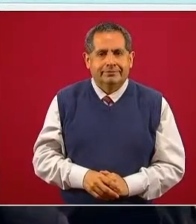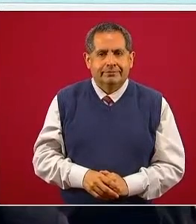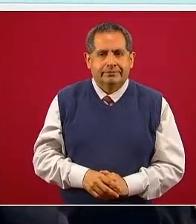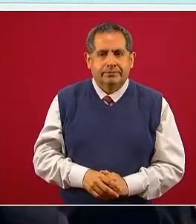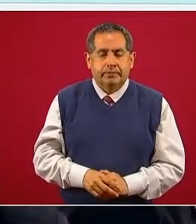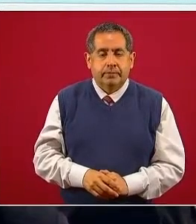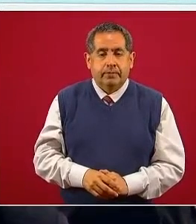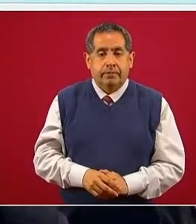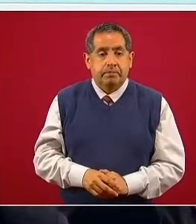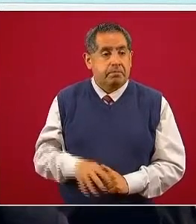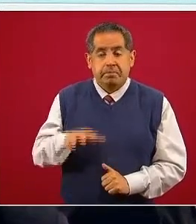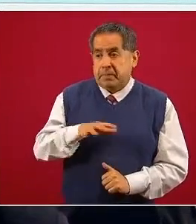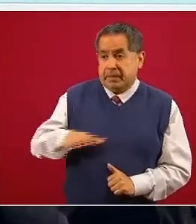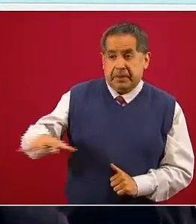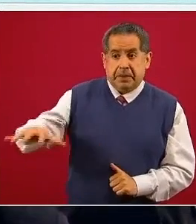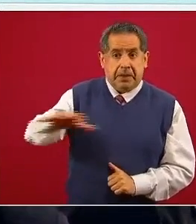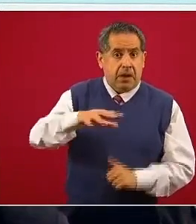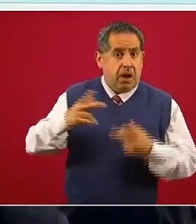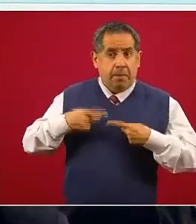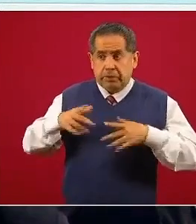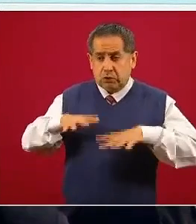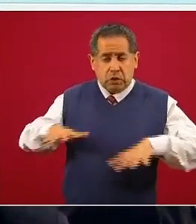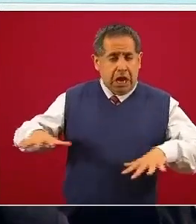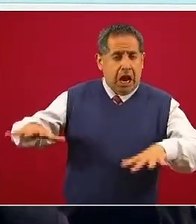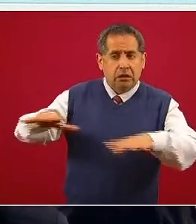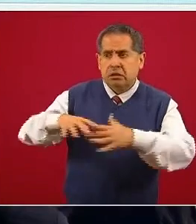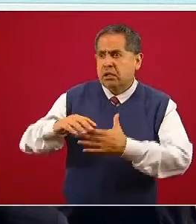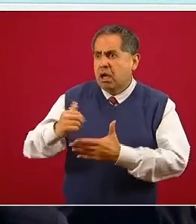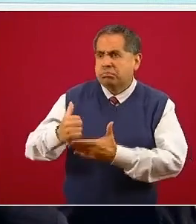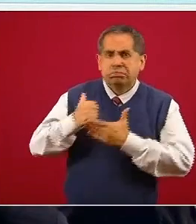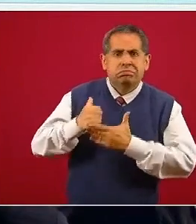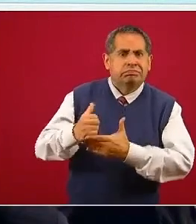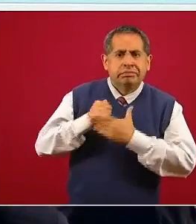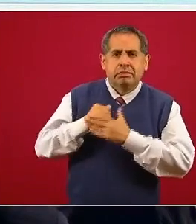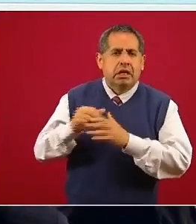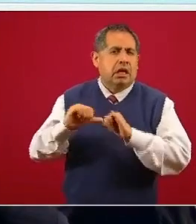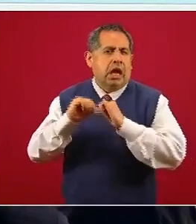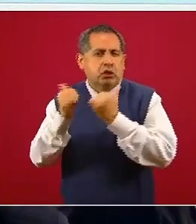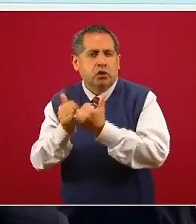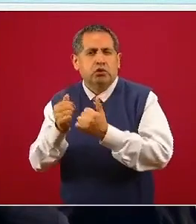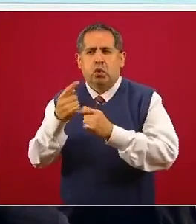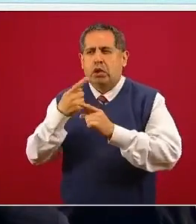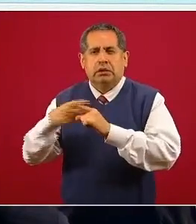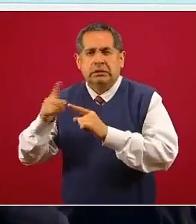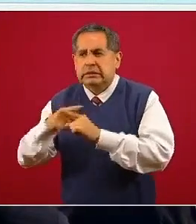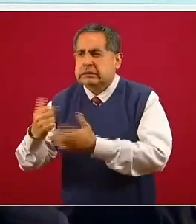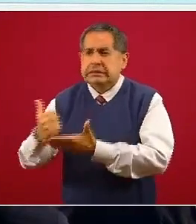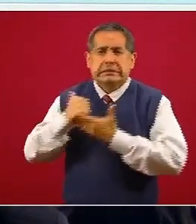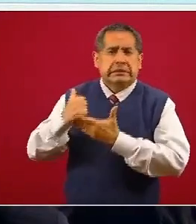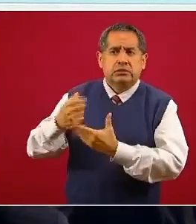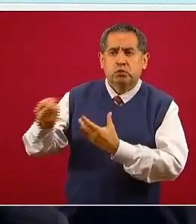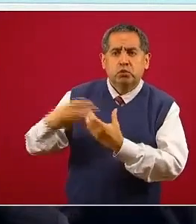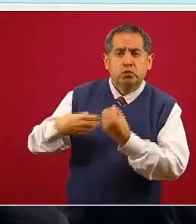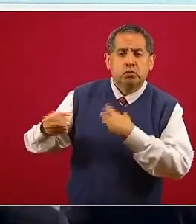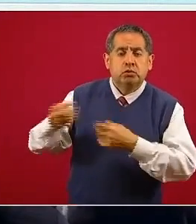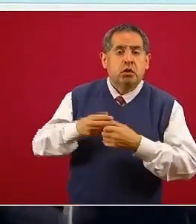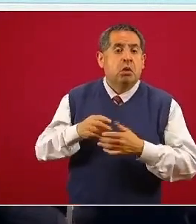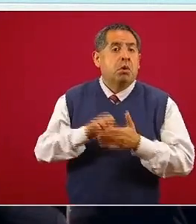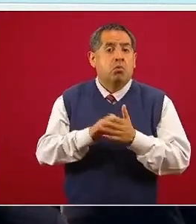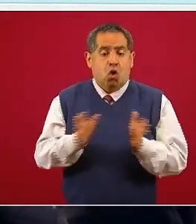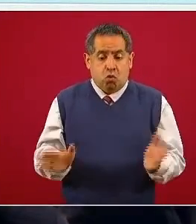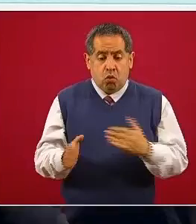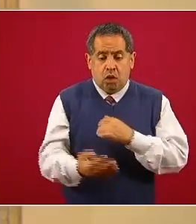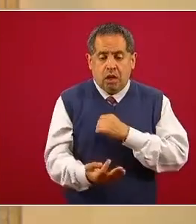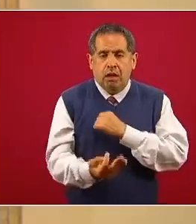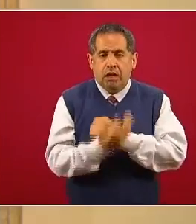La sociedad civil en su conjunto se volcó en ayuda hacia el hospital, y desde ventiladores hasta